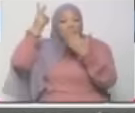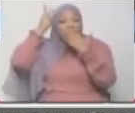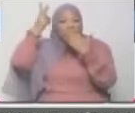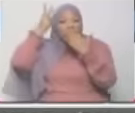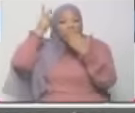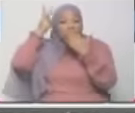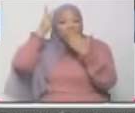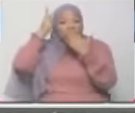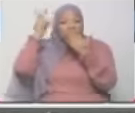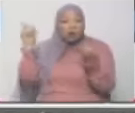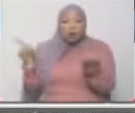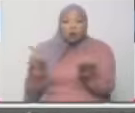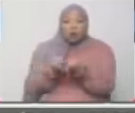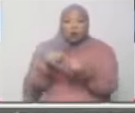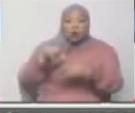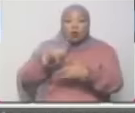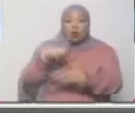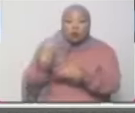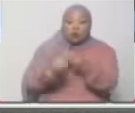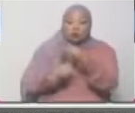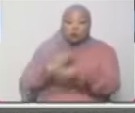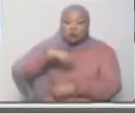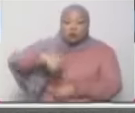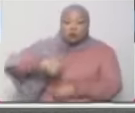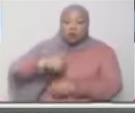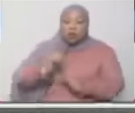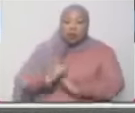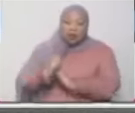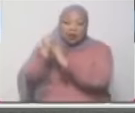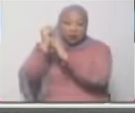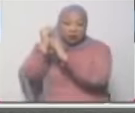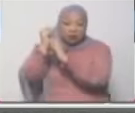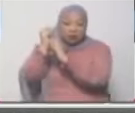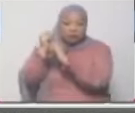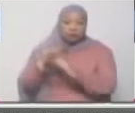ser creación heroica.